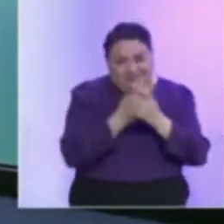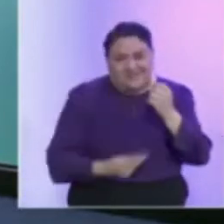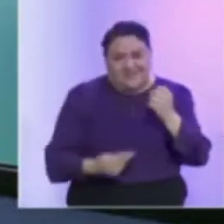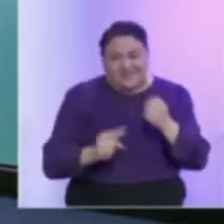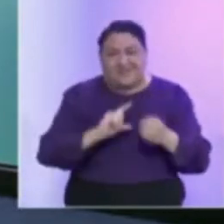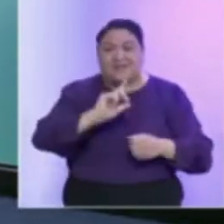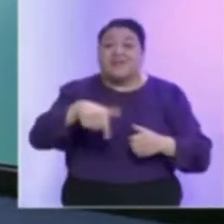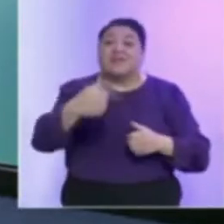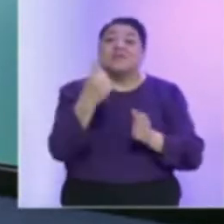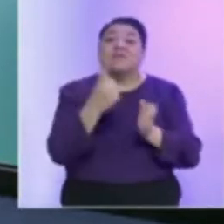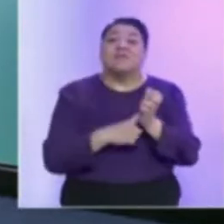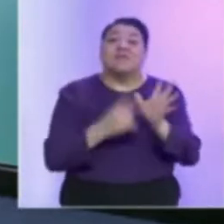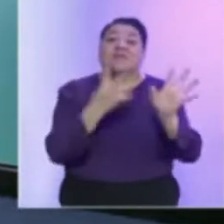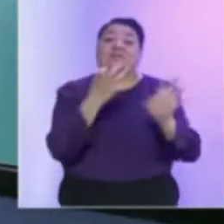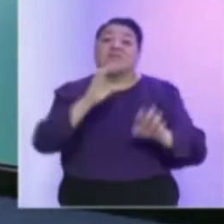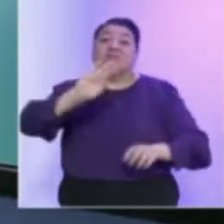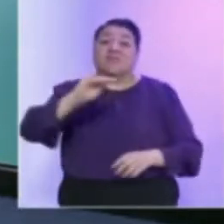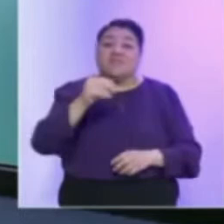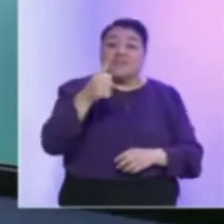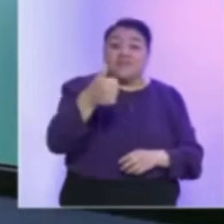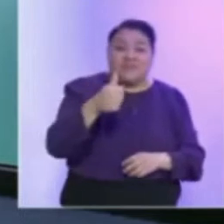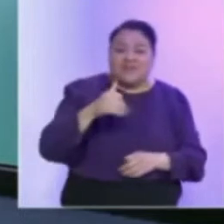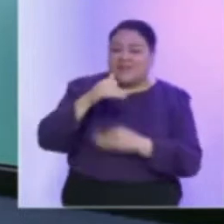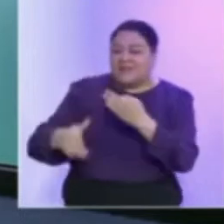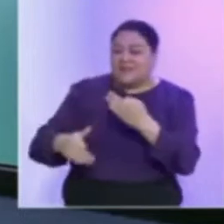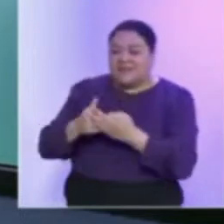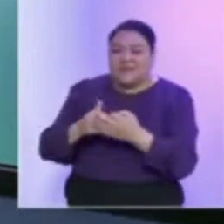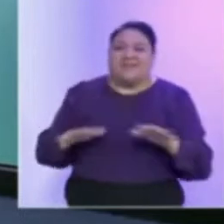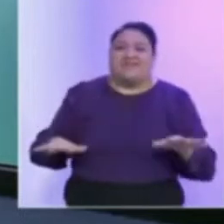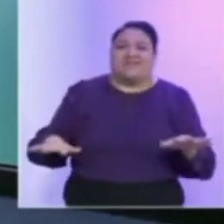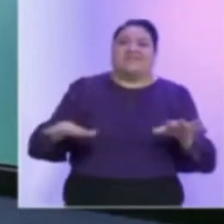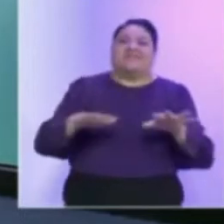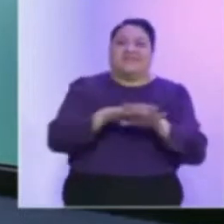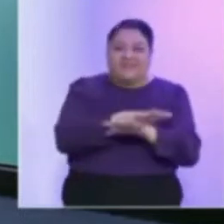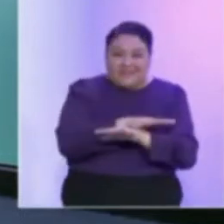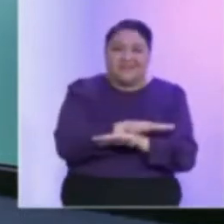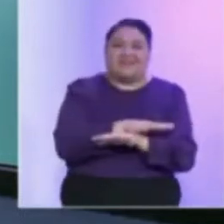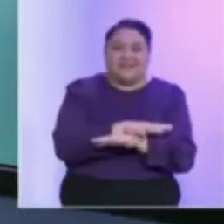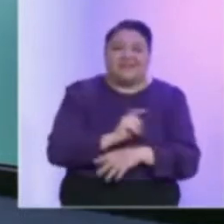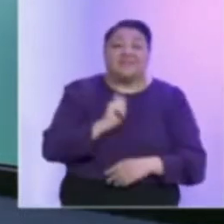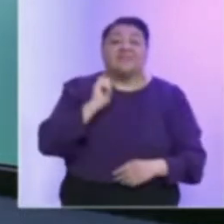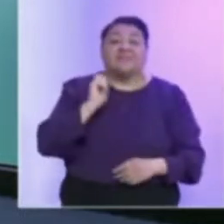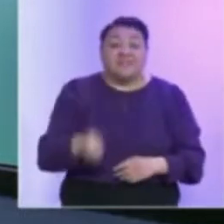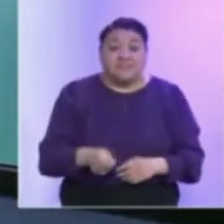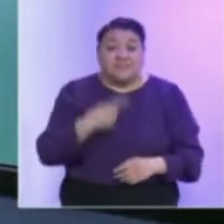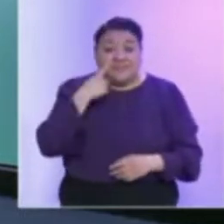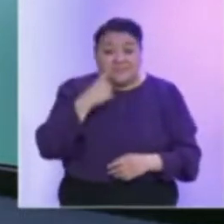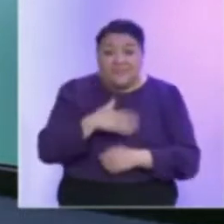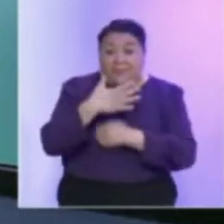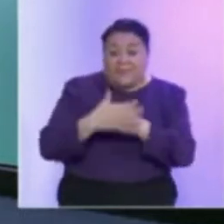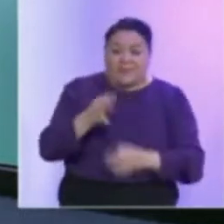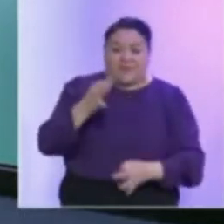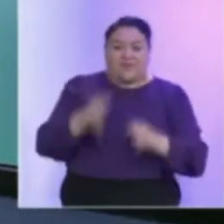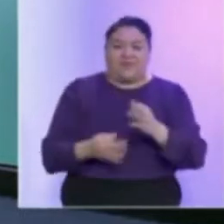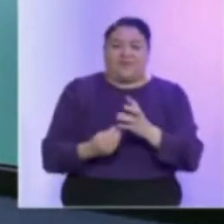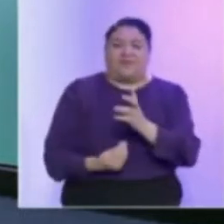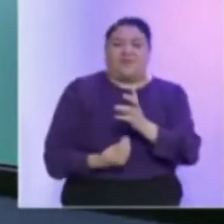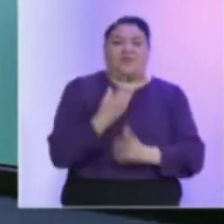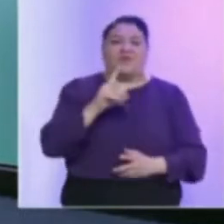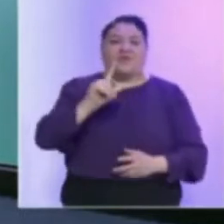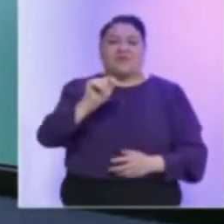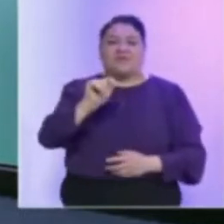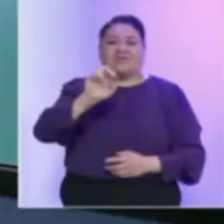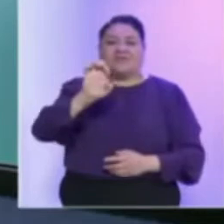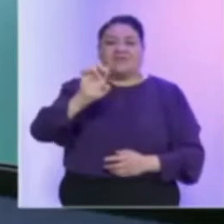finalmente en 1996 todas las cosas cambiaron de manera muy radical, ya que se creó el Tribunal Electoral del